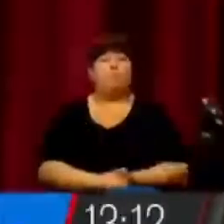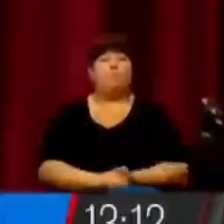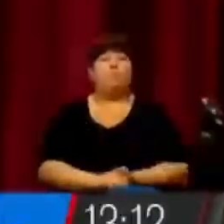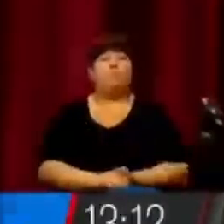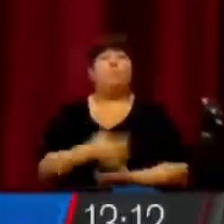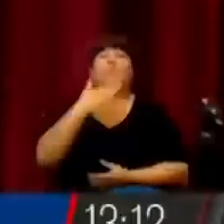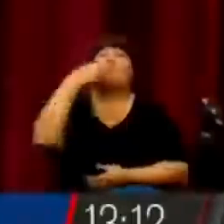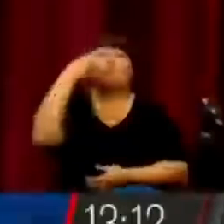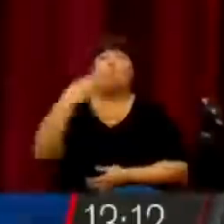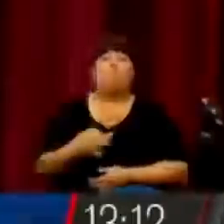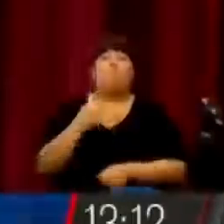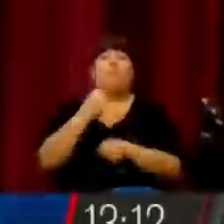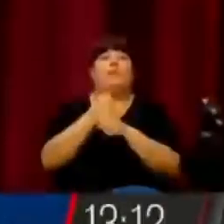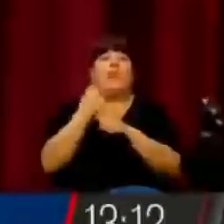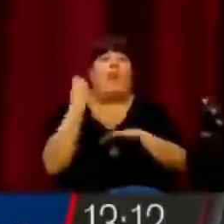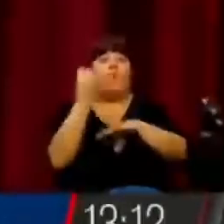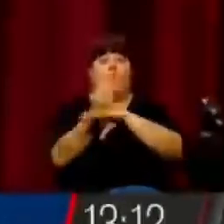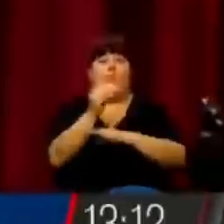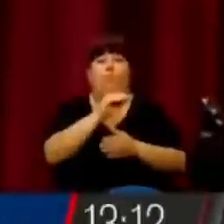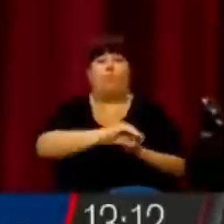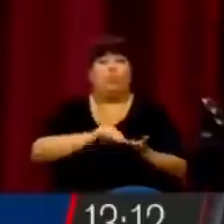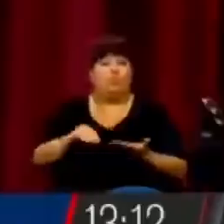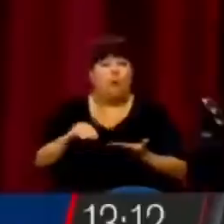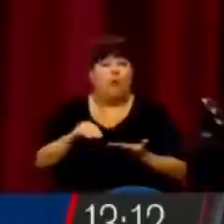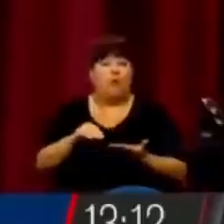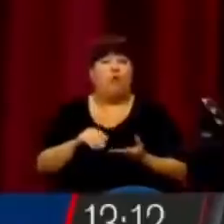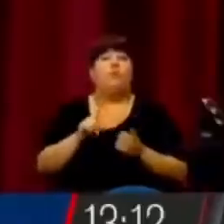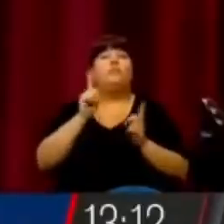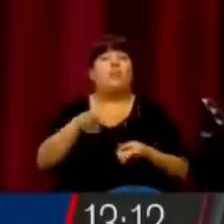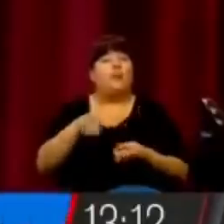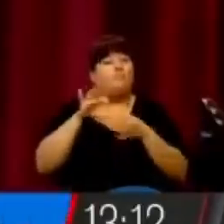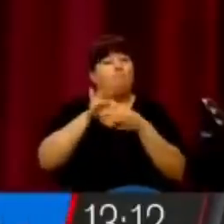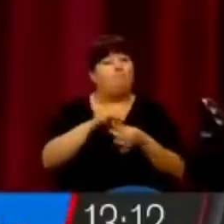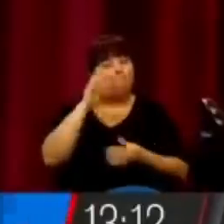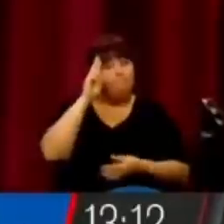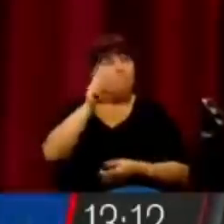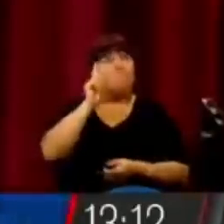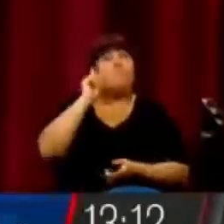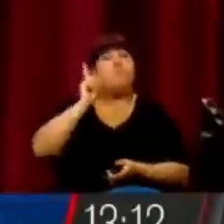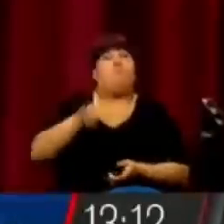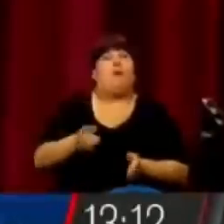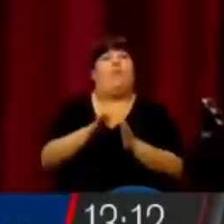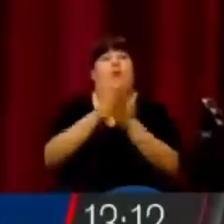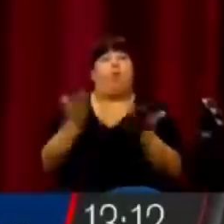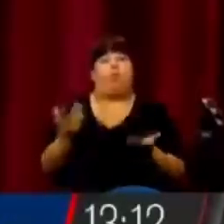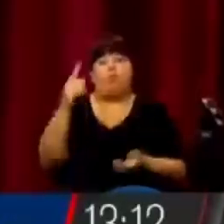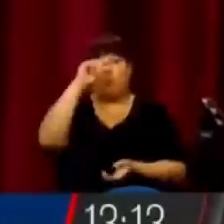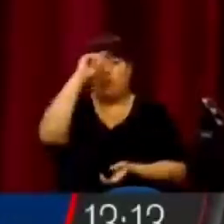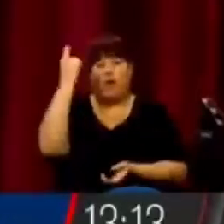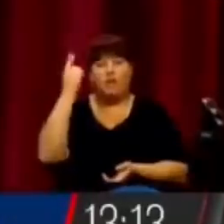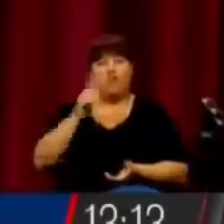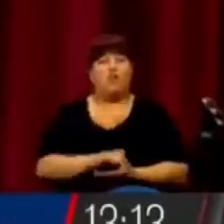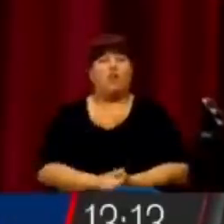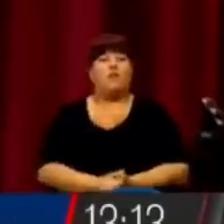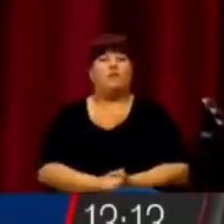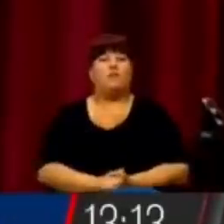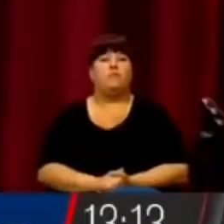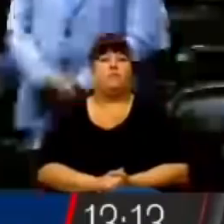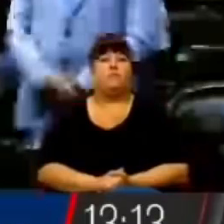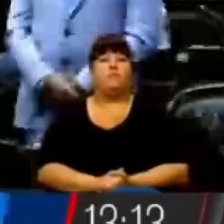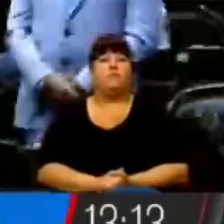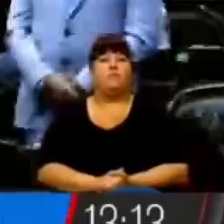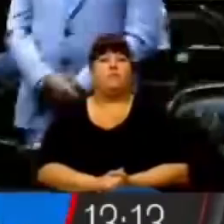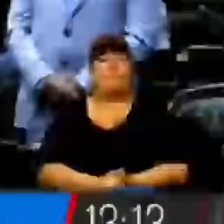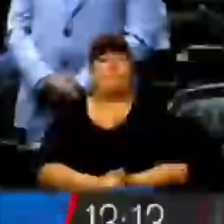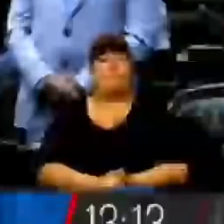momento. Decía yo que es un momento complejo para el gobierno, pues empieza a moverse también la calle desde el punto de vista de las manifestaciones,